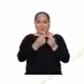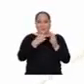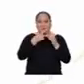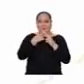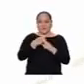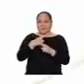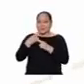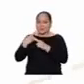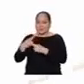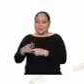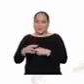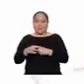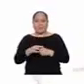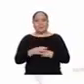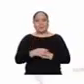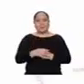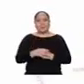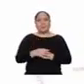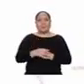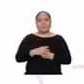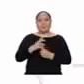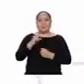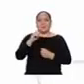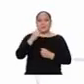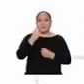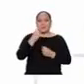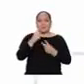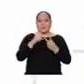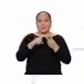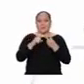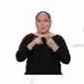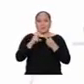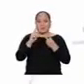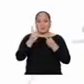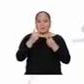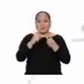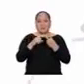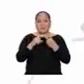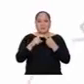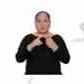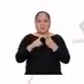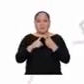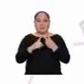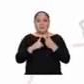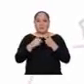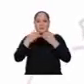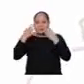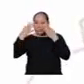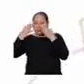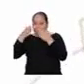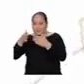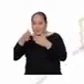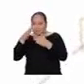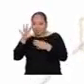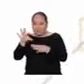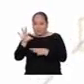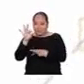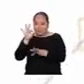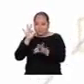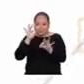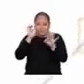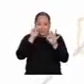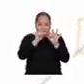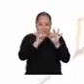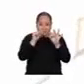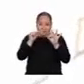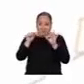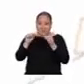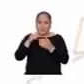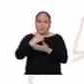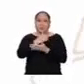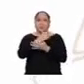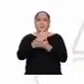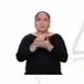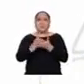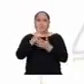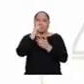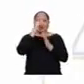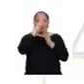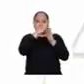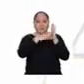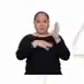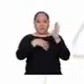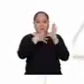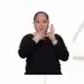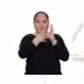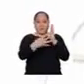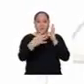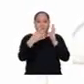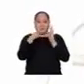agrupados. El paso número 2 será identificar los elementos de una tabla de frecuencia. Y